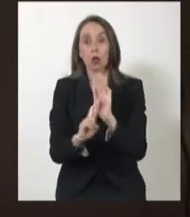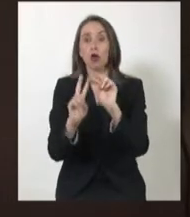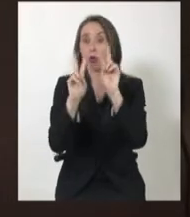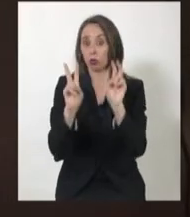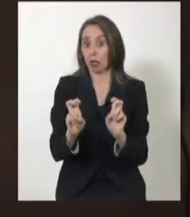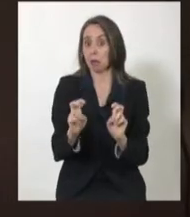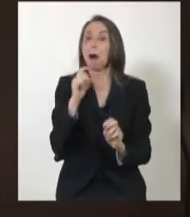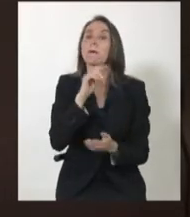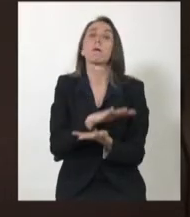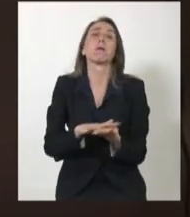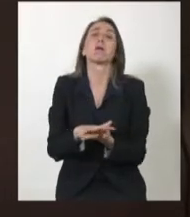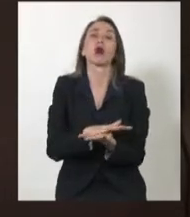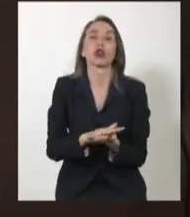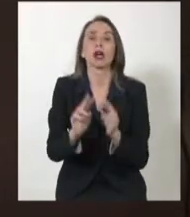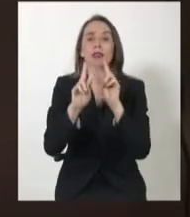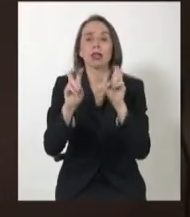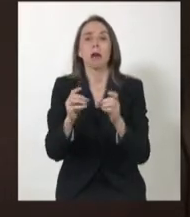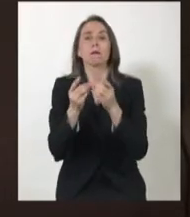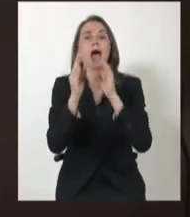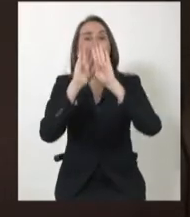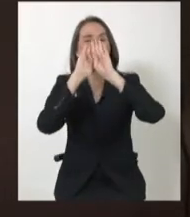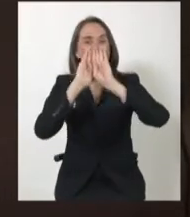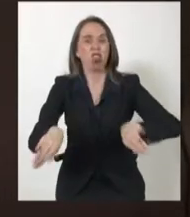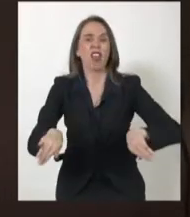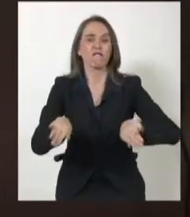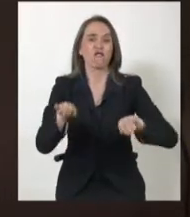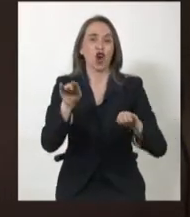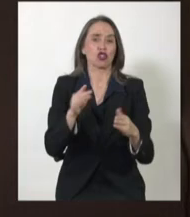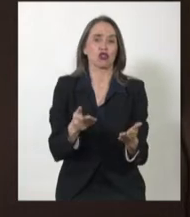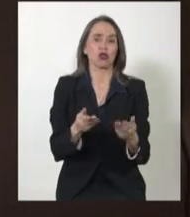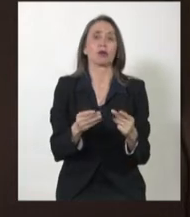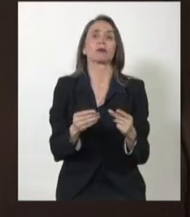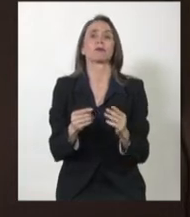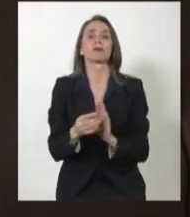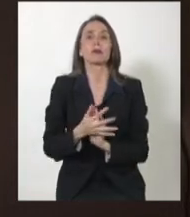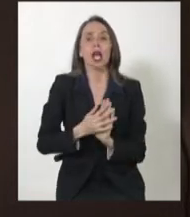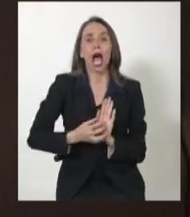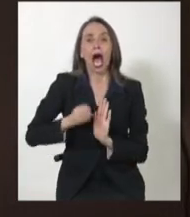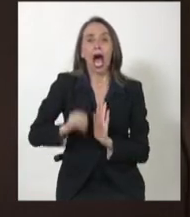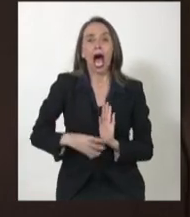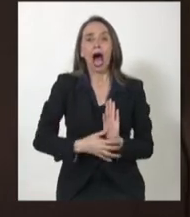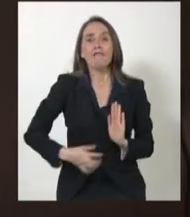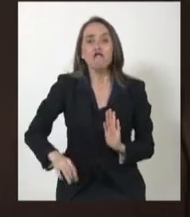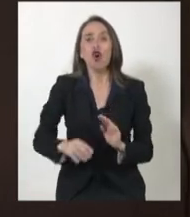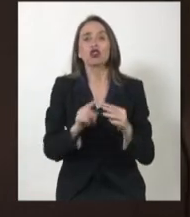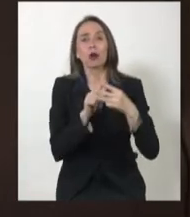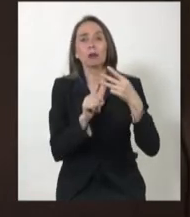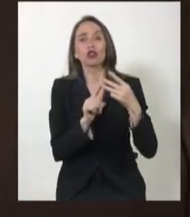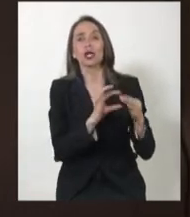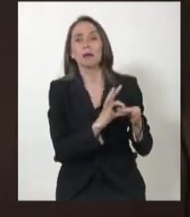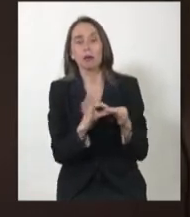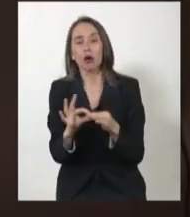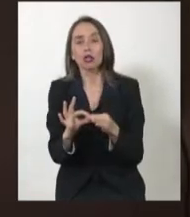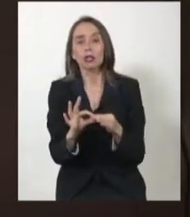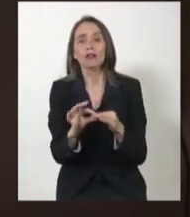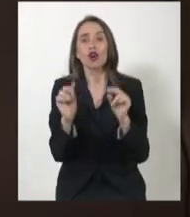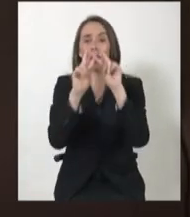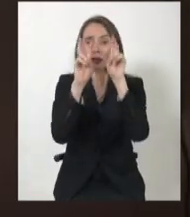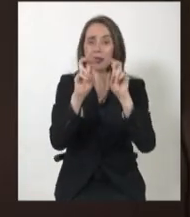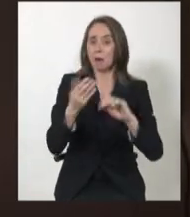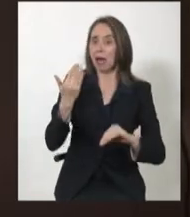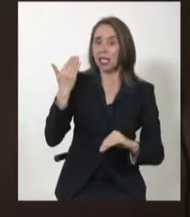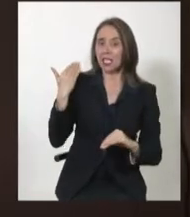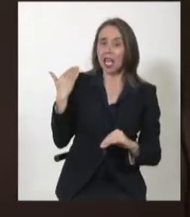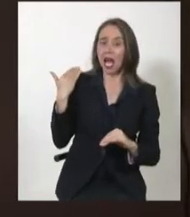ejemplo, temas como el divorcio, como el aborto en tres causales, cuestiones que dieron